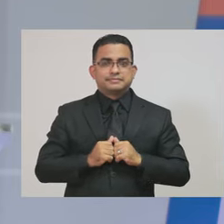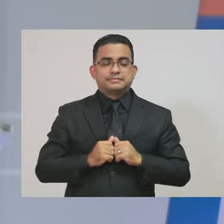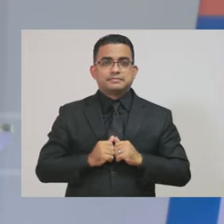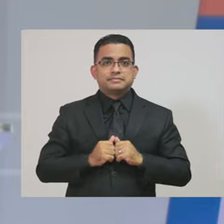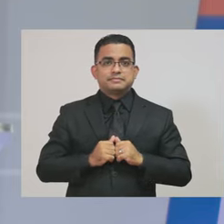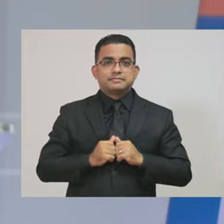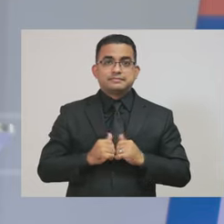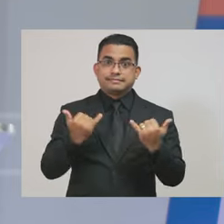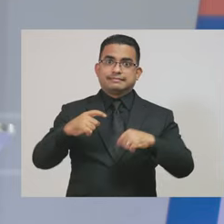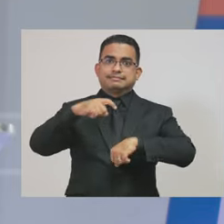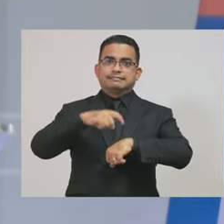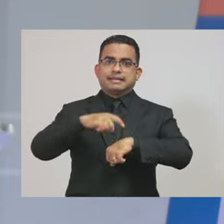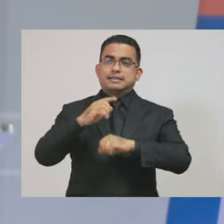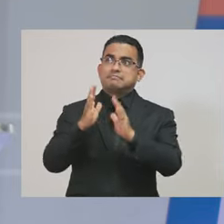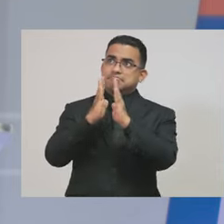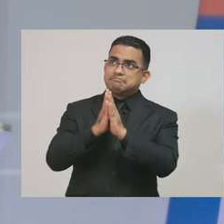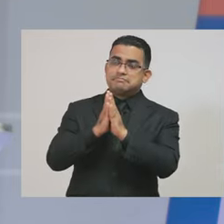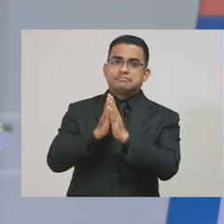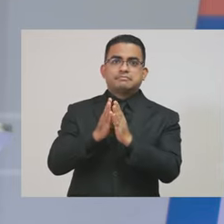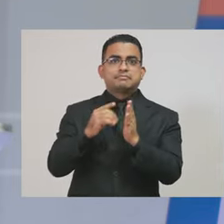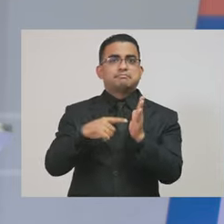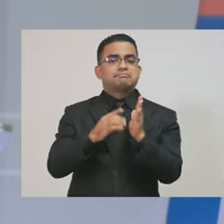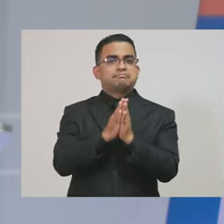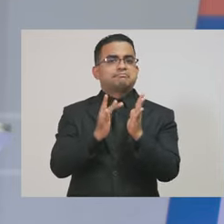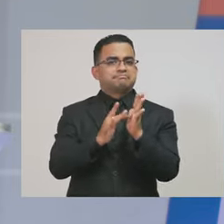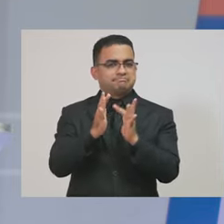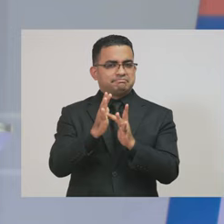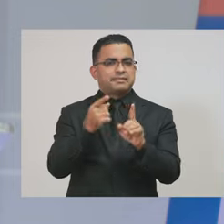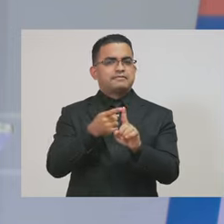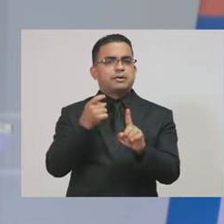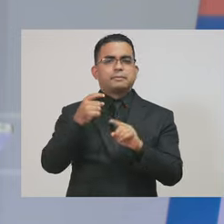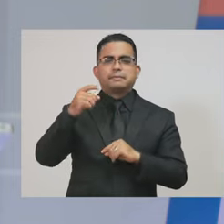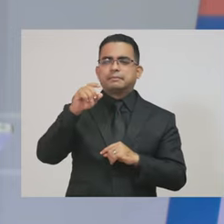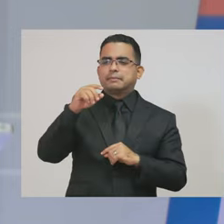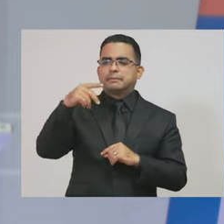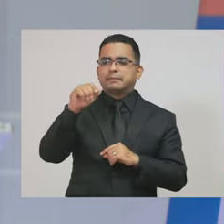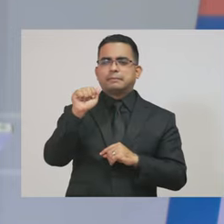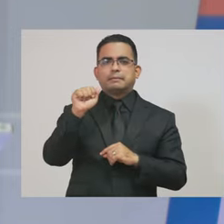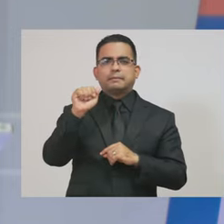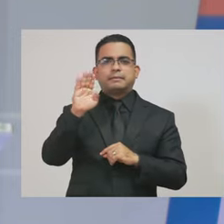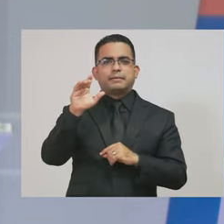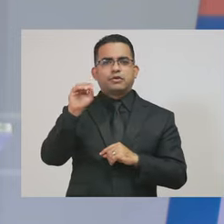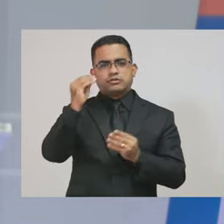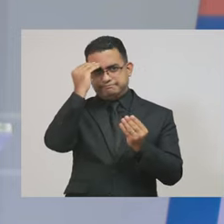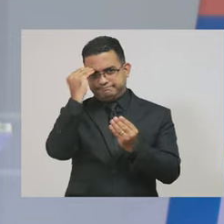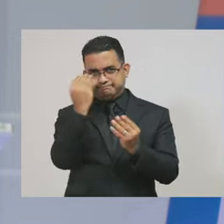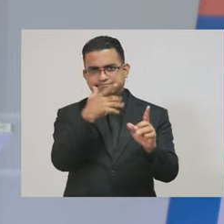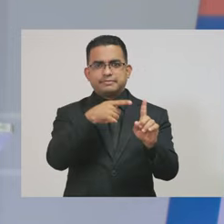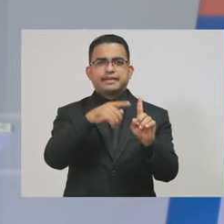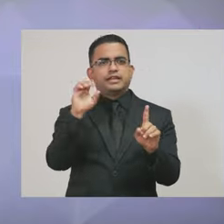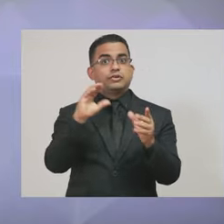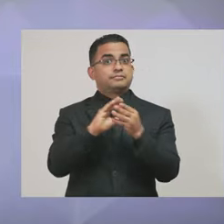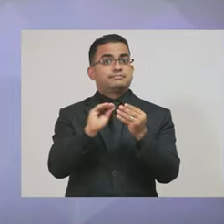usted iluminamos este momento con la palabra de dios tomada del apóstol san pablo a